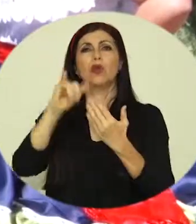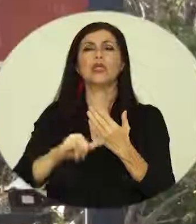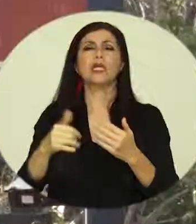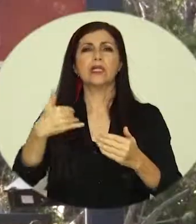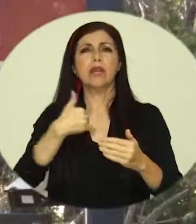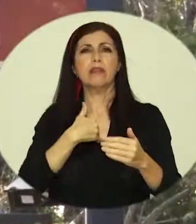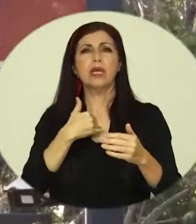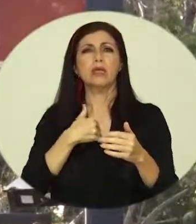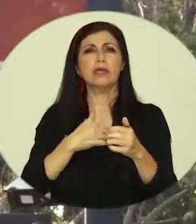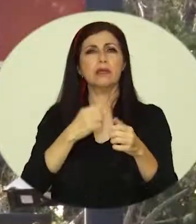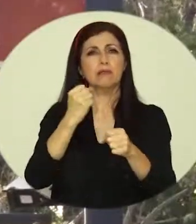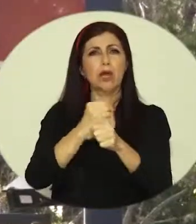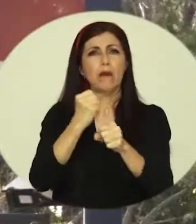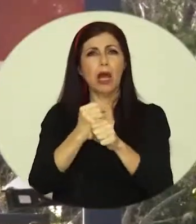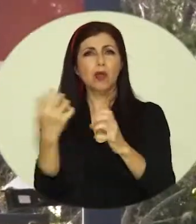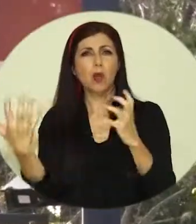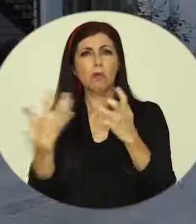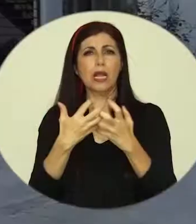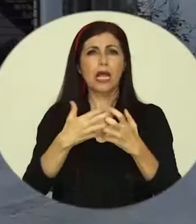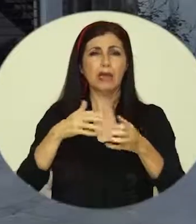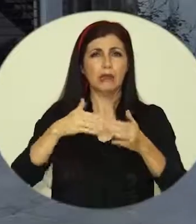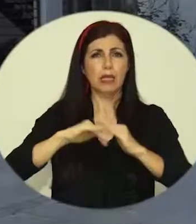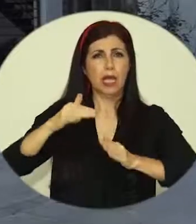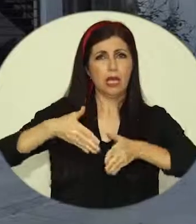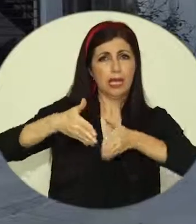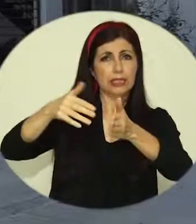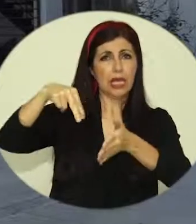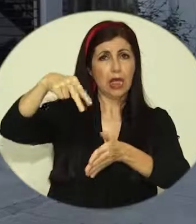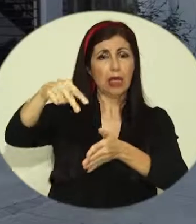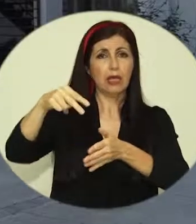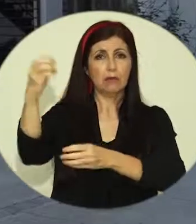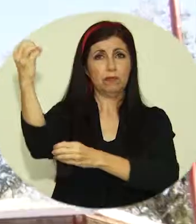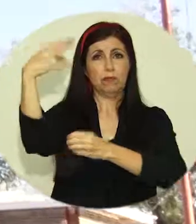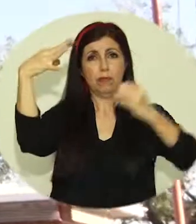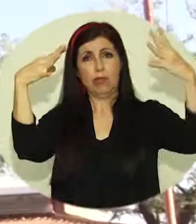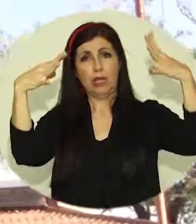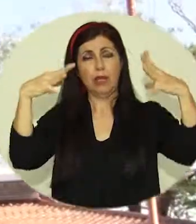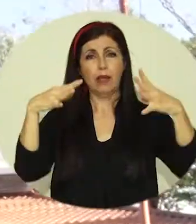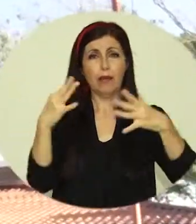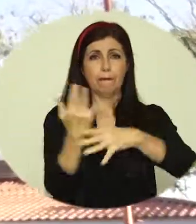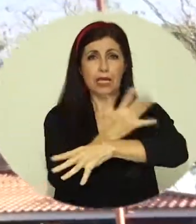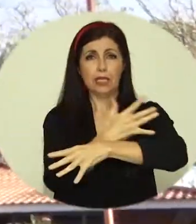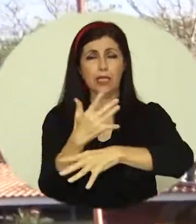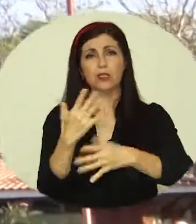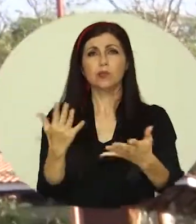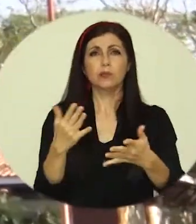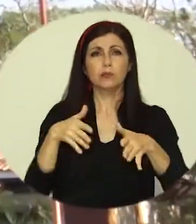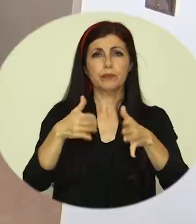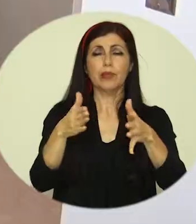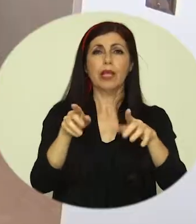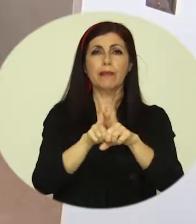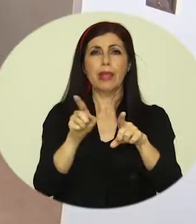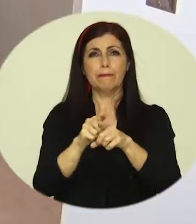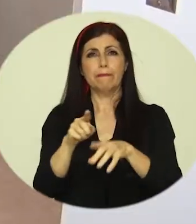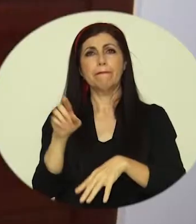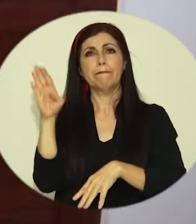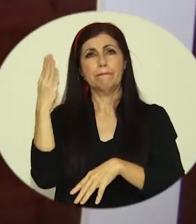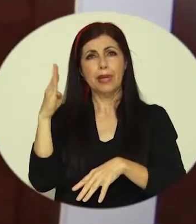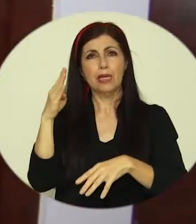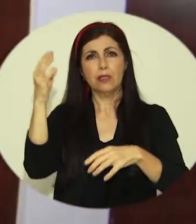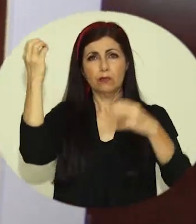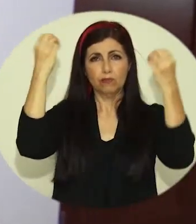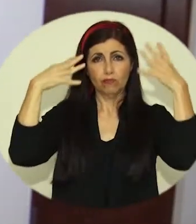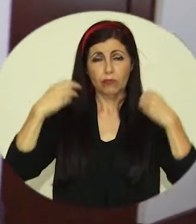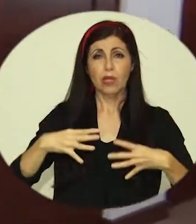multiuso, el proyecto está compuesto por obras complementarias de aceras, iluminación, vegetación y calle. Asimismo,